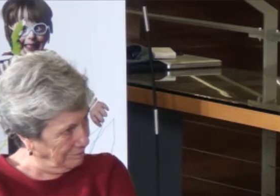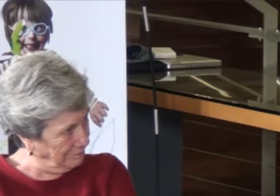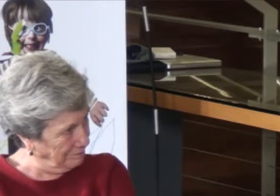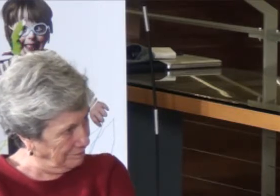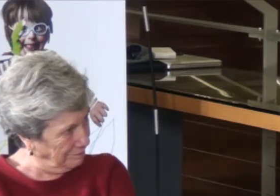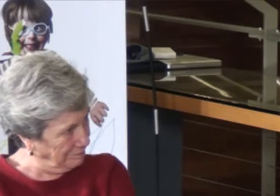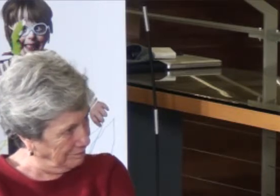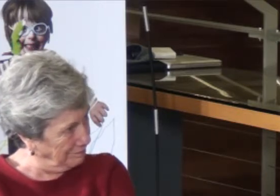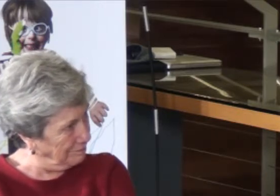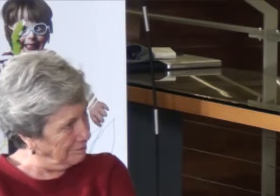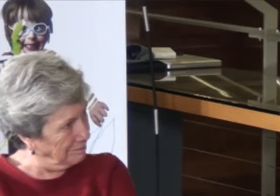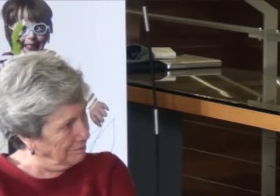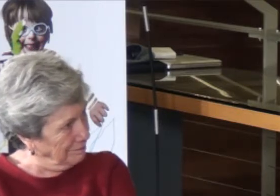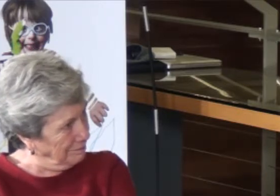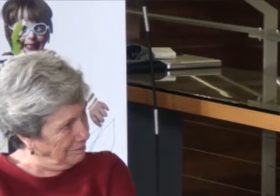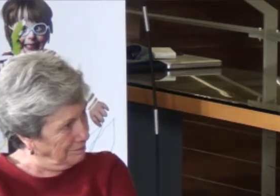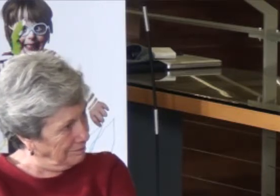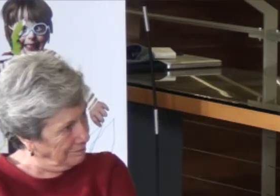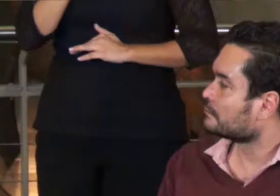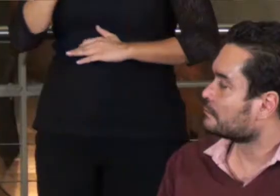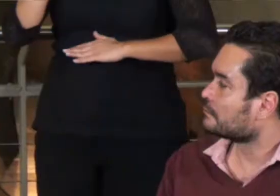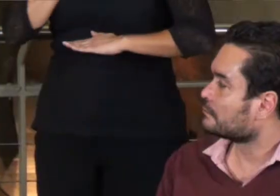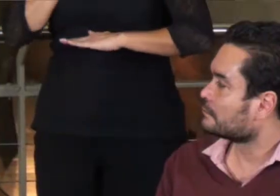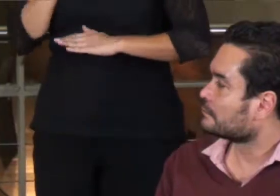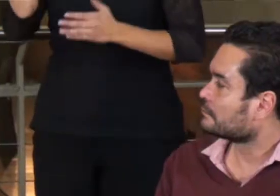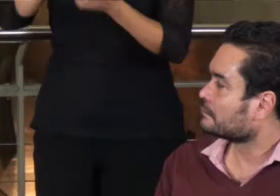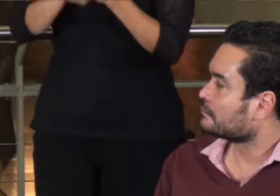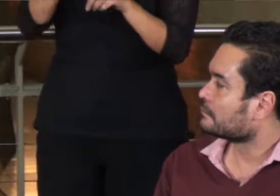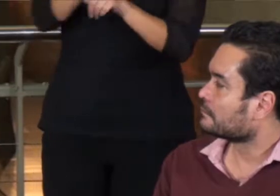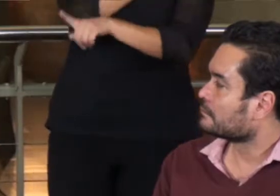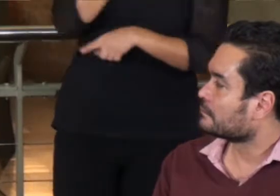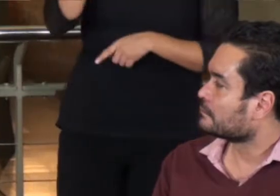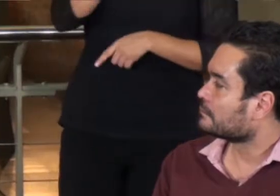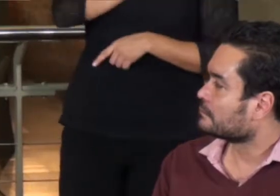capacidad que uno tiene no el miedo